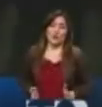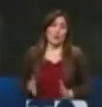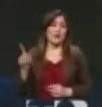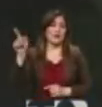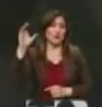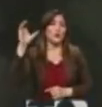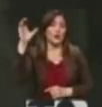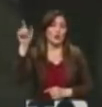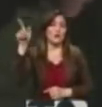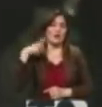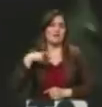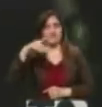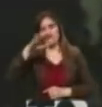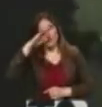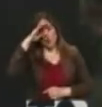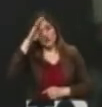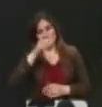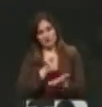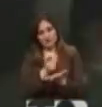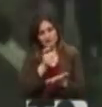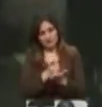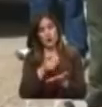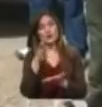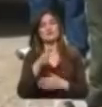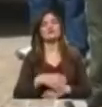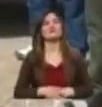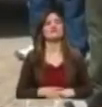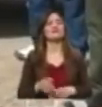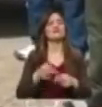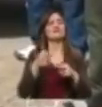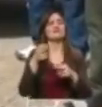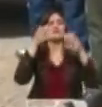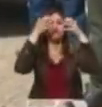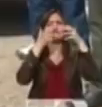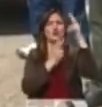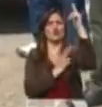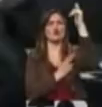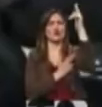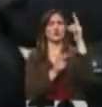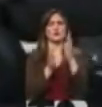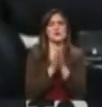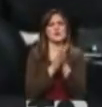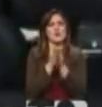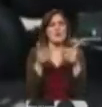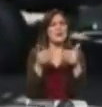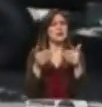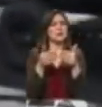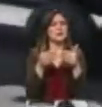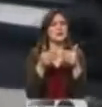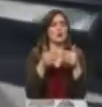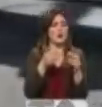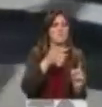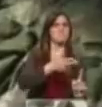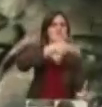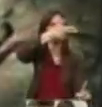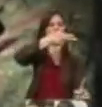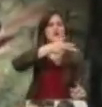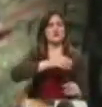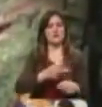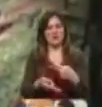Los deportados serían exguerrilleros que en la actualidad pertenecen a una estructura criminal dedicada a delitos como homicidio